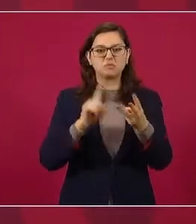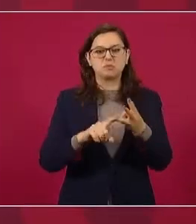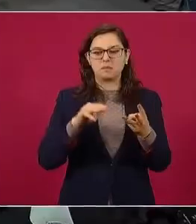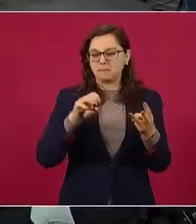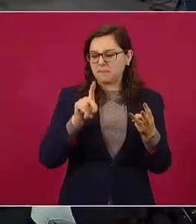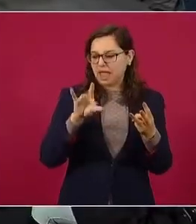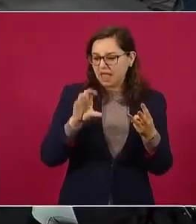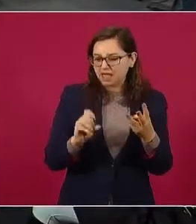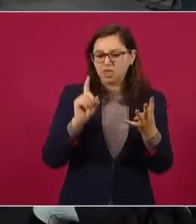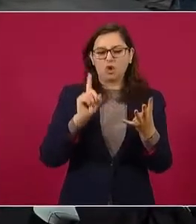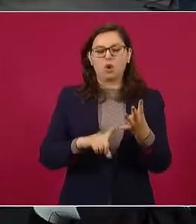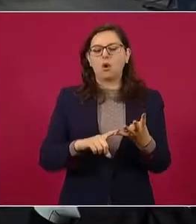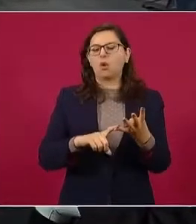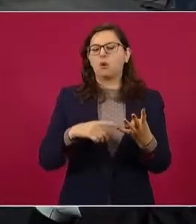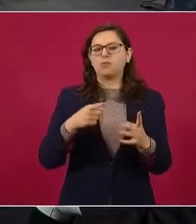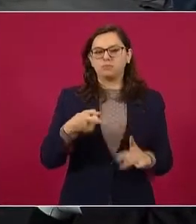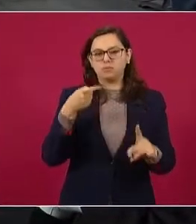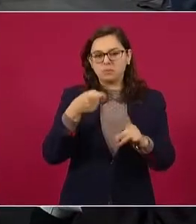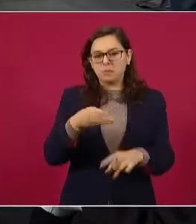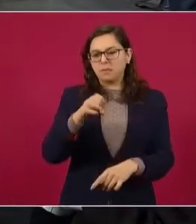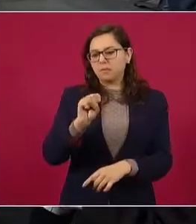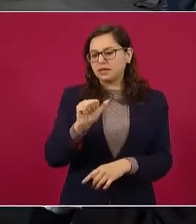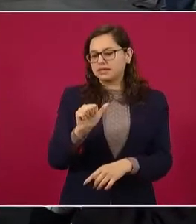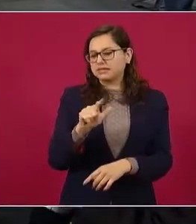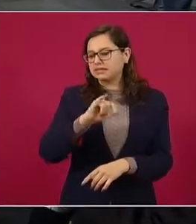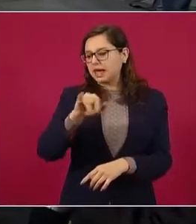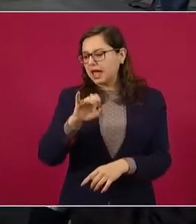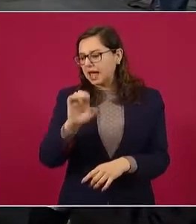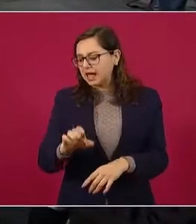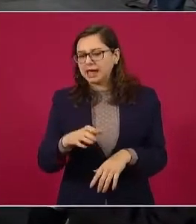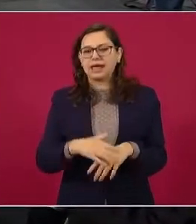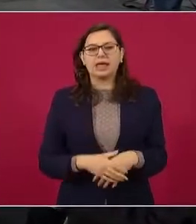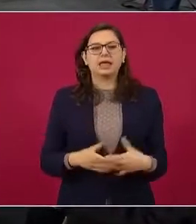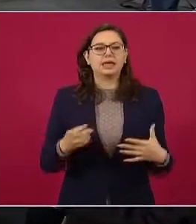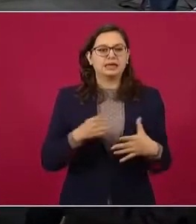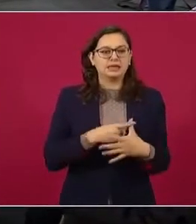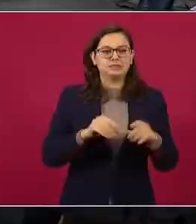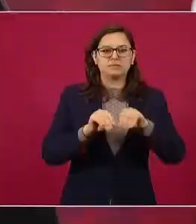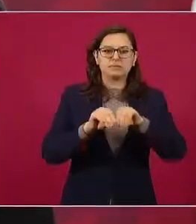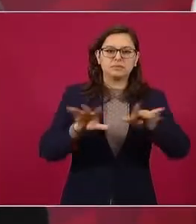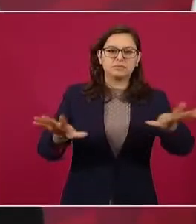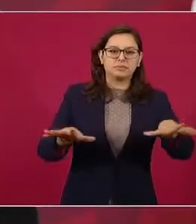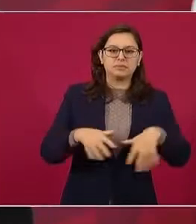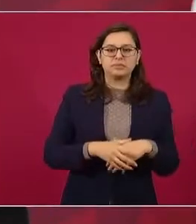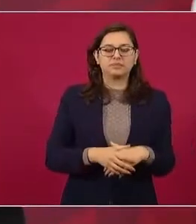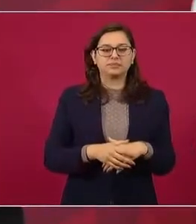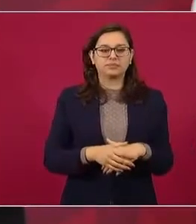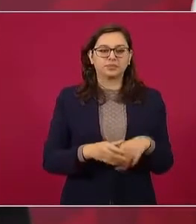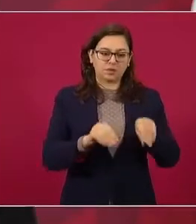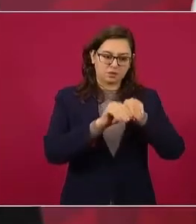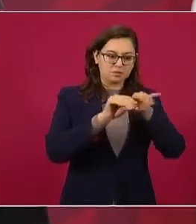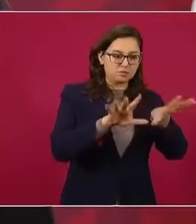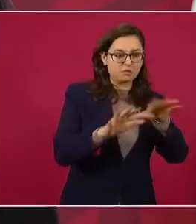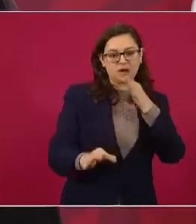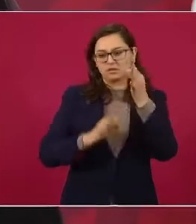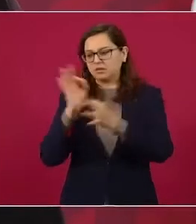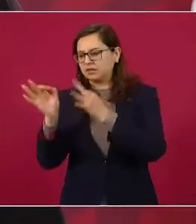el mercado, cuál es la diferencia entre publicidad y